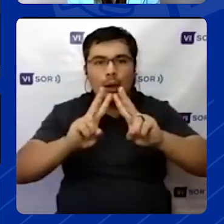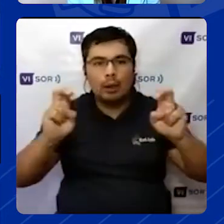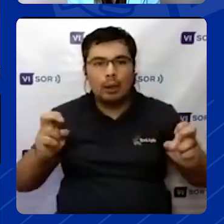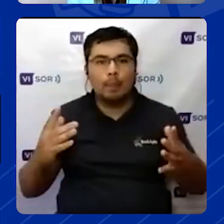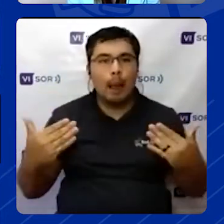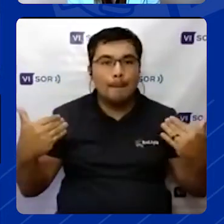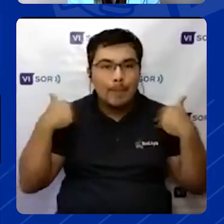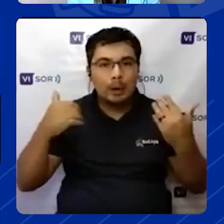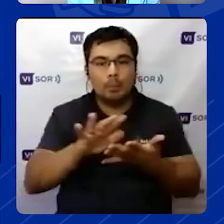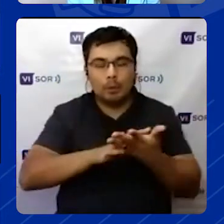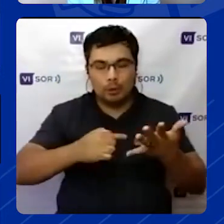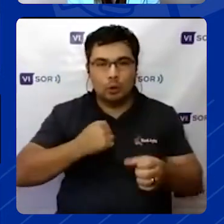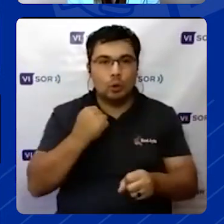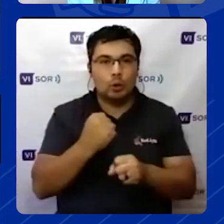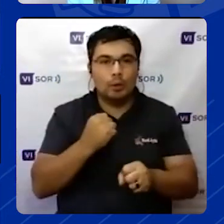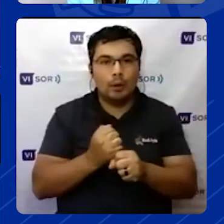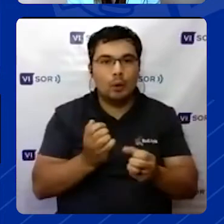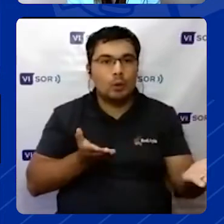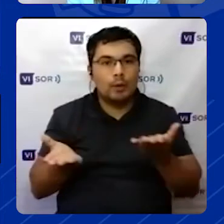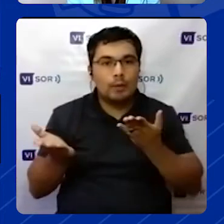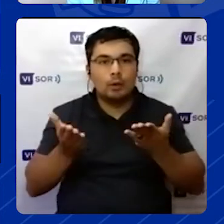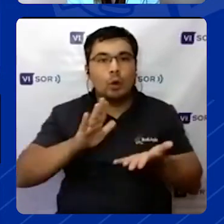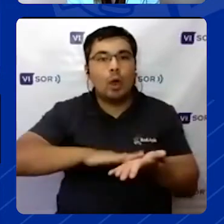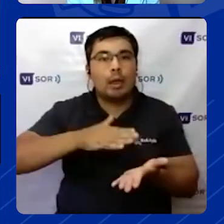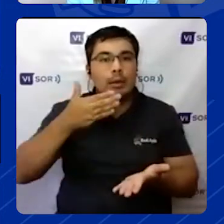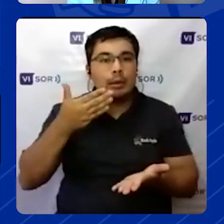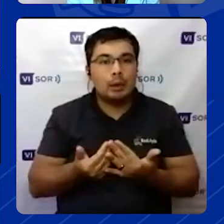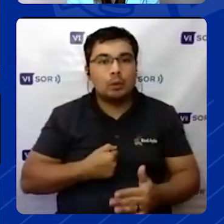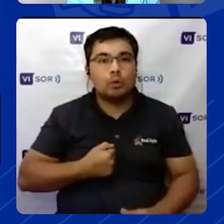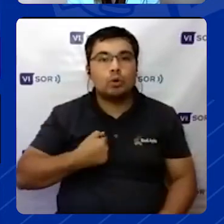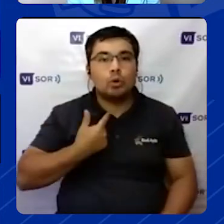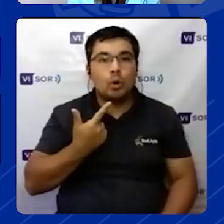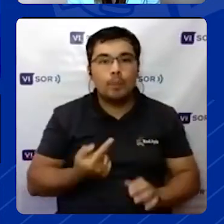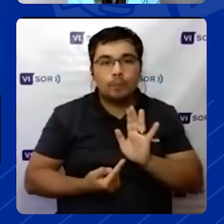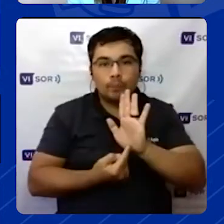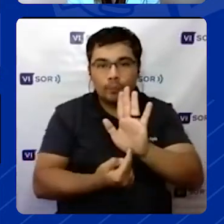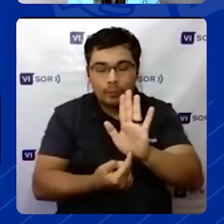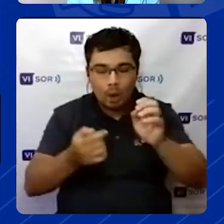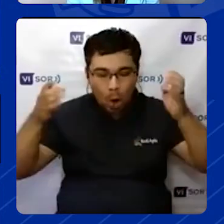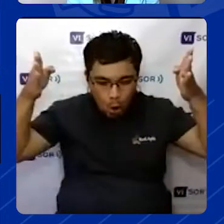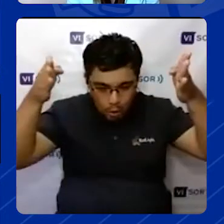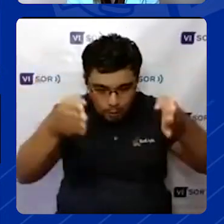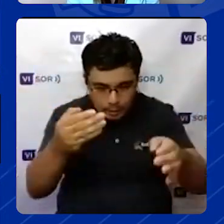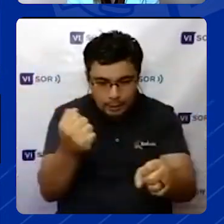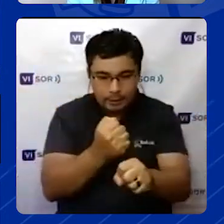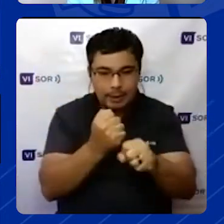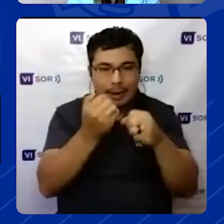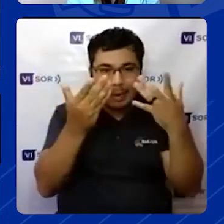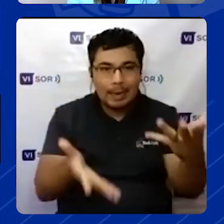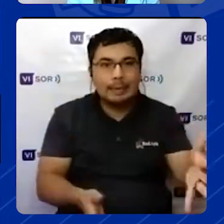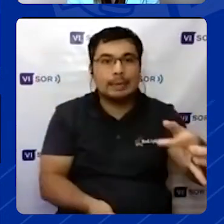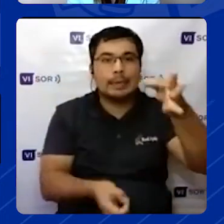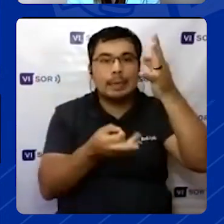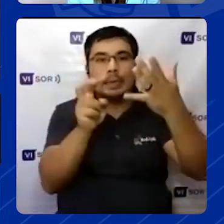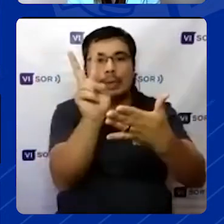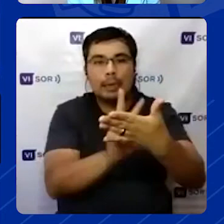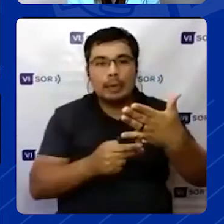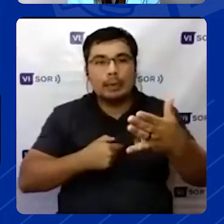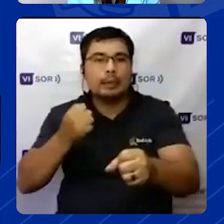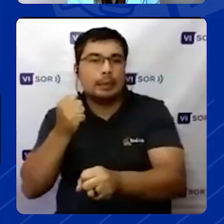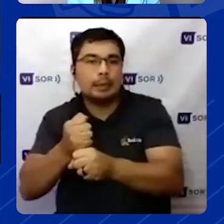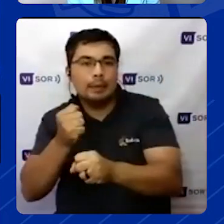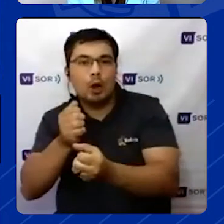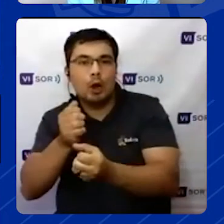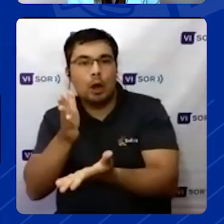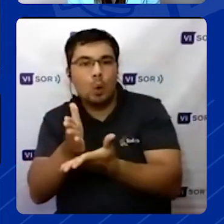trabajo en un servicio de salud, voy a orientarme más a adaptar ese tipo de textos que si trabajo en una escuela, que si trabajo en el juzgado, no